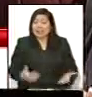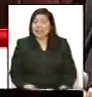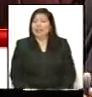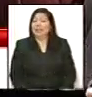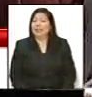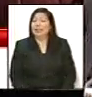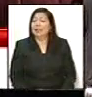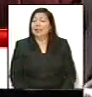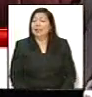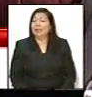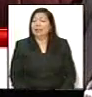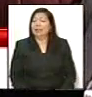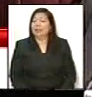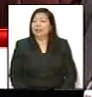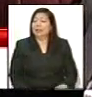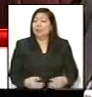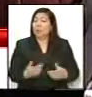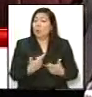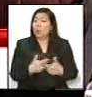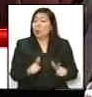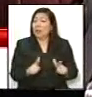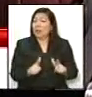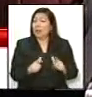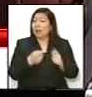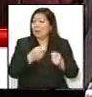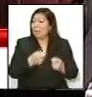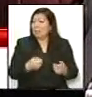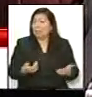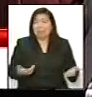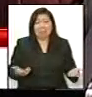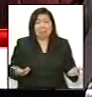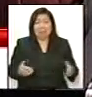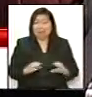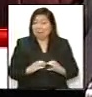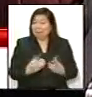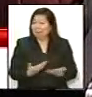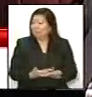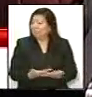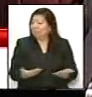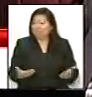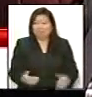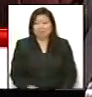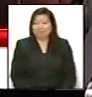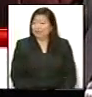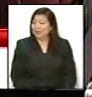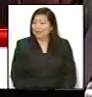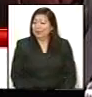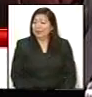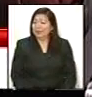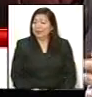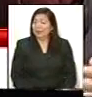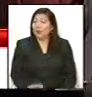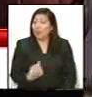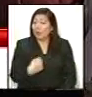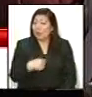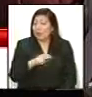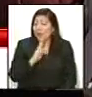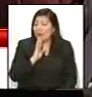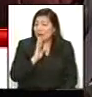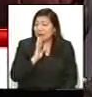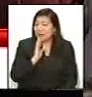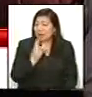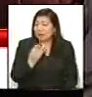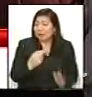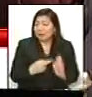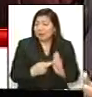un contundente paro agrario. No estamos en el paro agrario los parlamentarios, pues. Por eso es que cuando nos hablan de la crisis